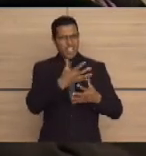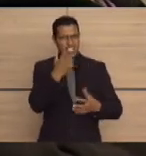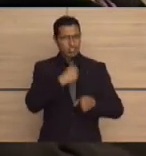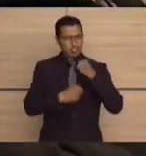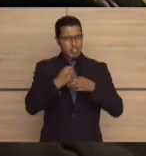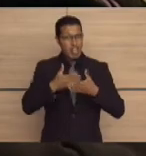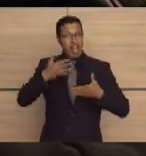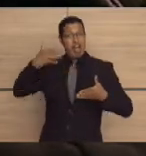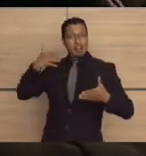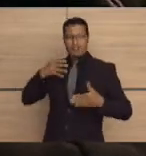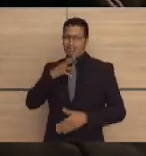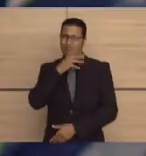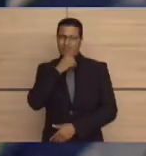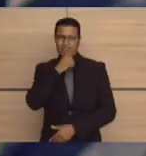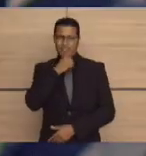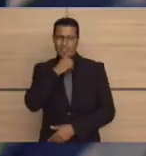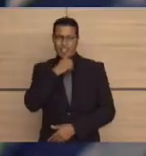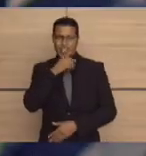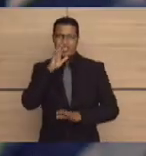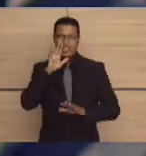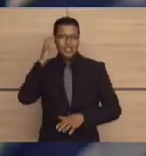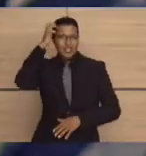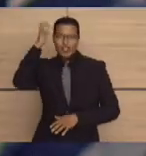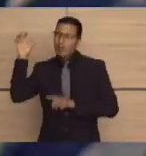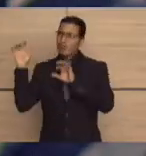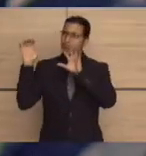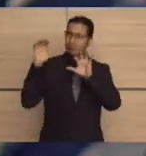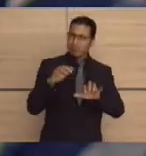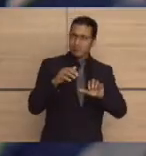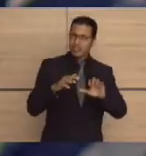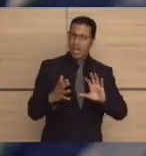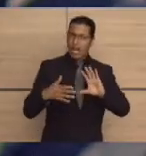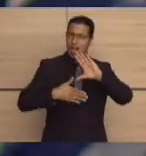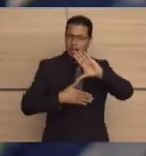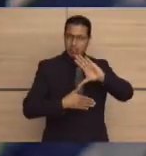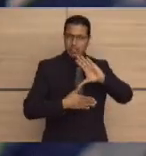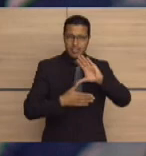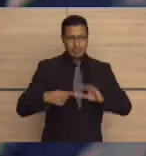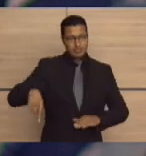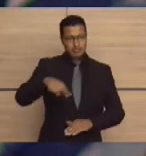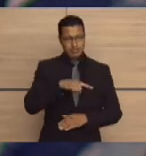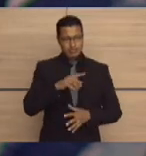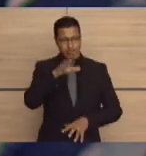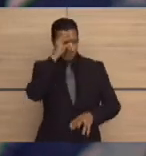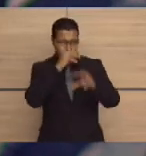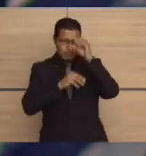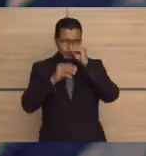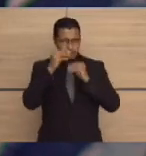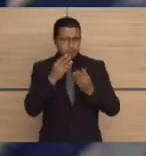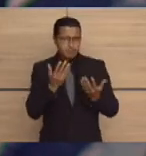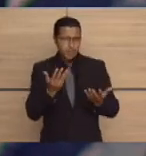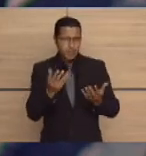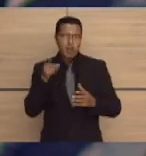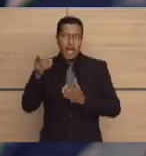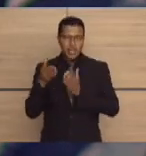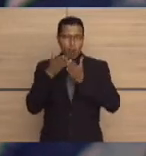civilización antes de la llegada de los europeos. Así que aprendimos a ver nuestra historia desde la proa de las